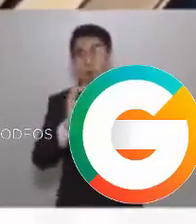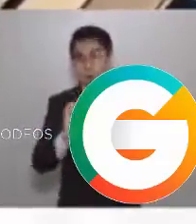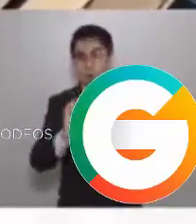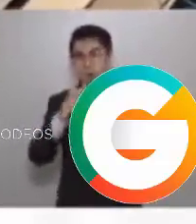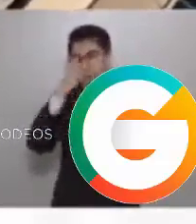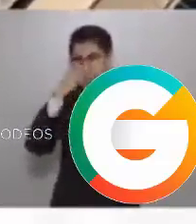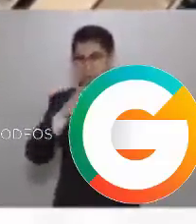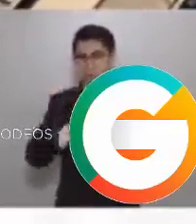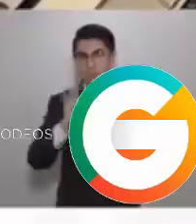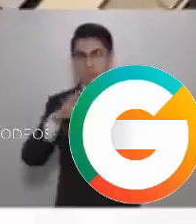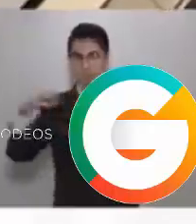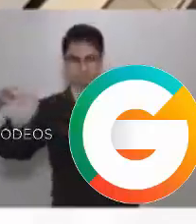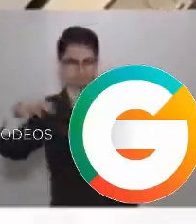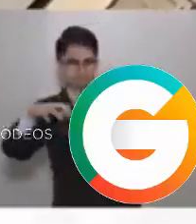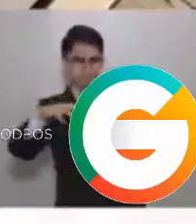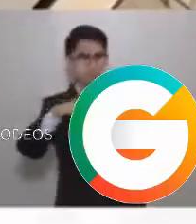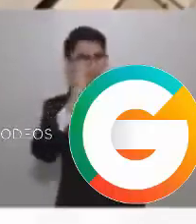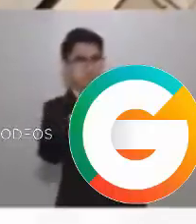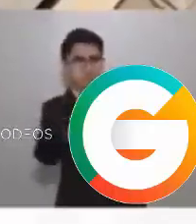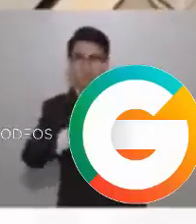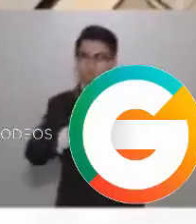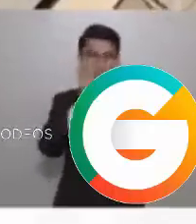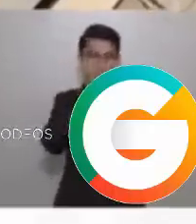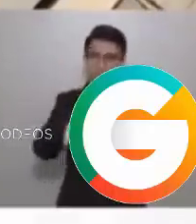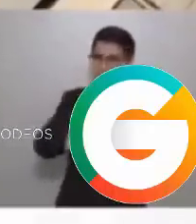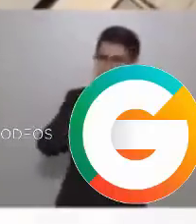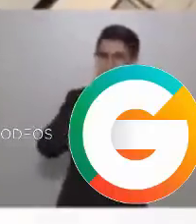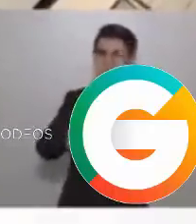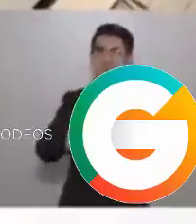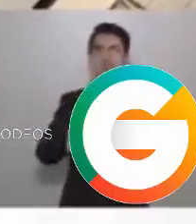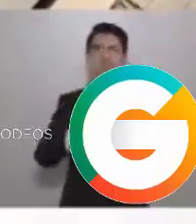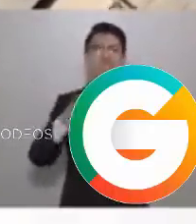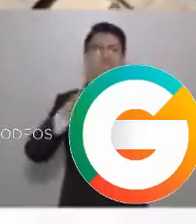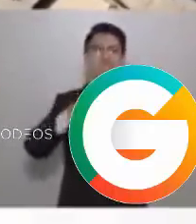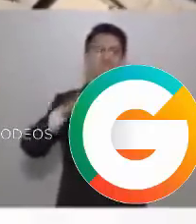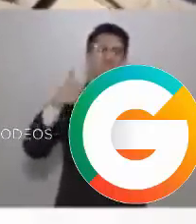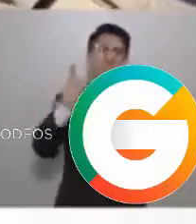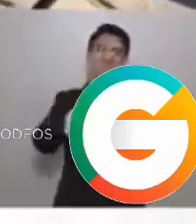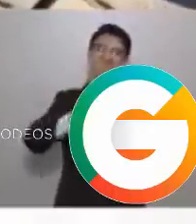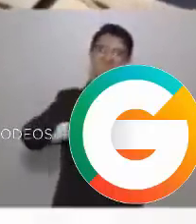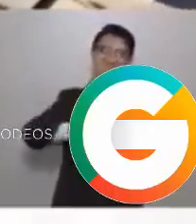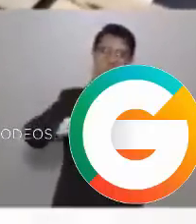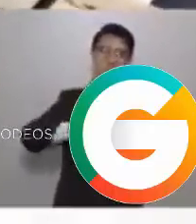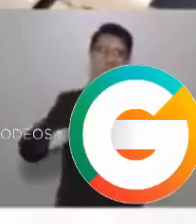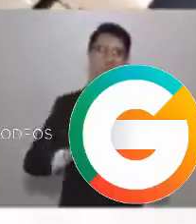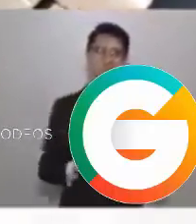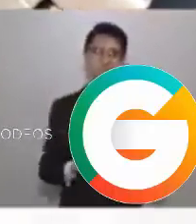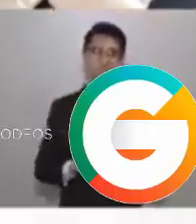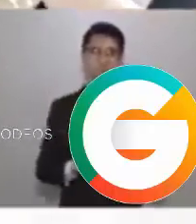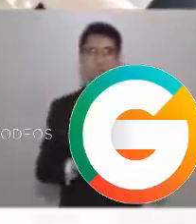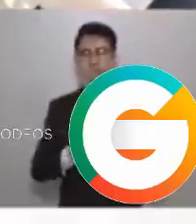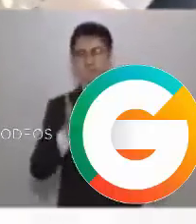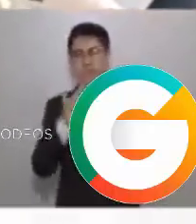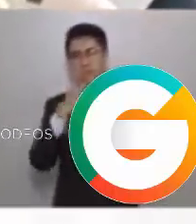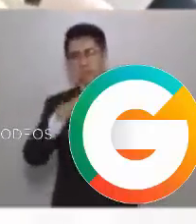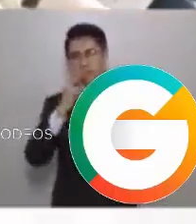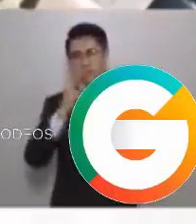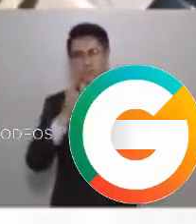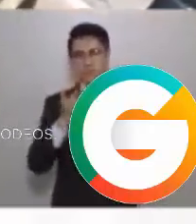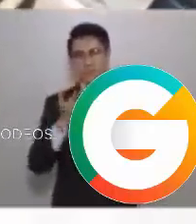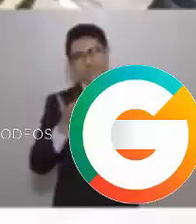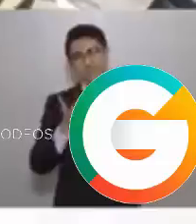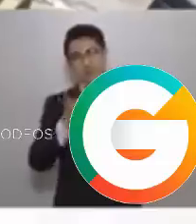De manera tal que sí contamos con diversas informaciones que hasta este momento nos colocan en la situación de